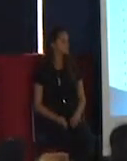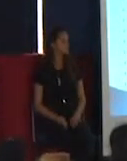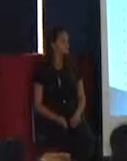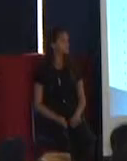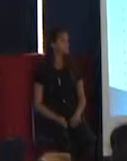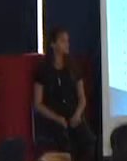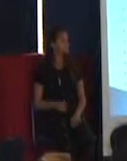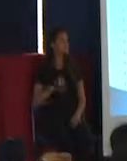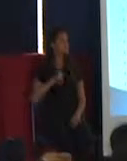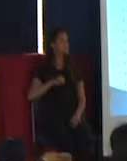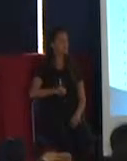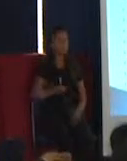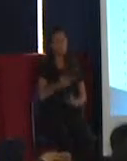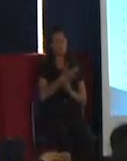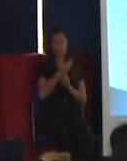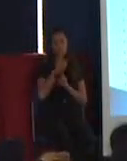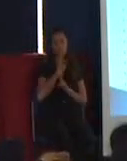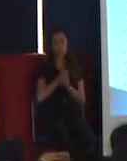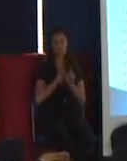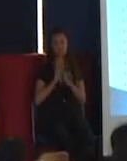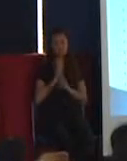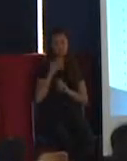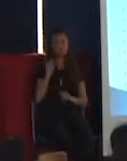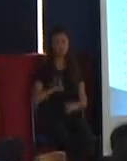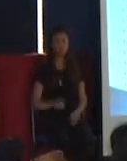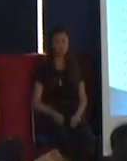derecho a la protección social, ¿listo?